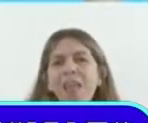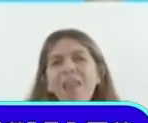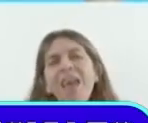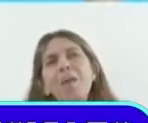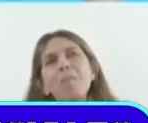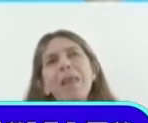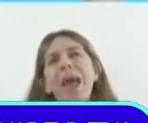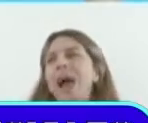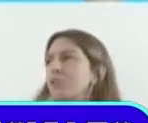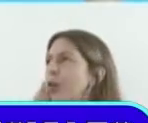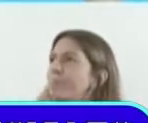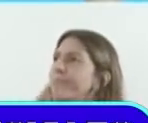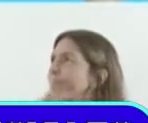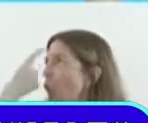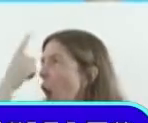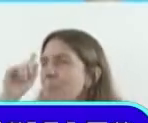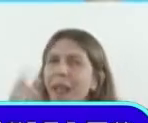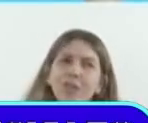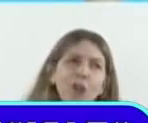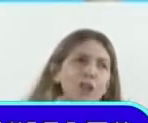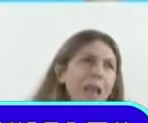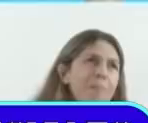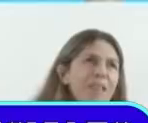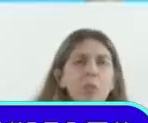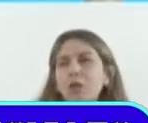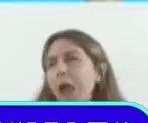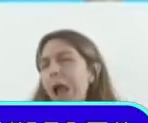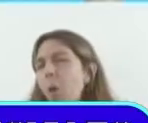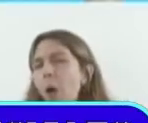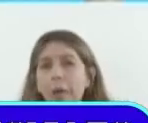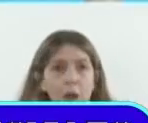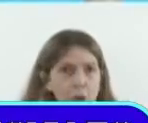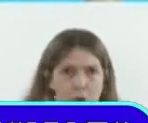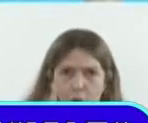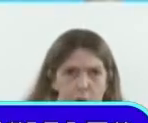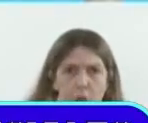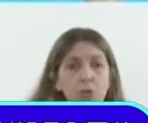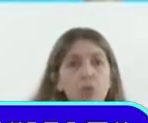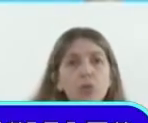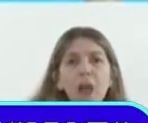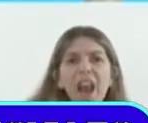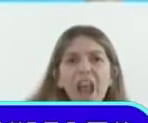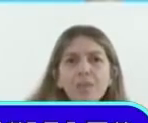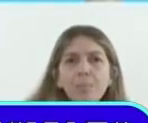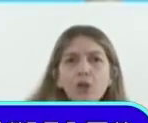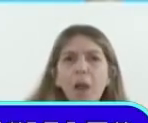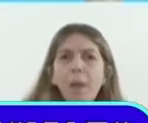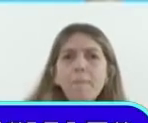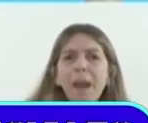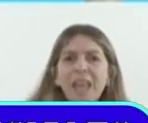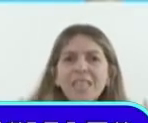me haga el distraído frente al problema que estamos viviendo. Porque yo tengo una responsabilidad como